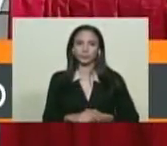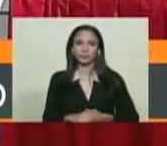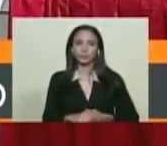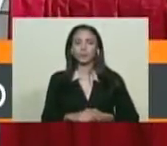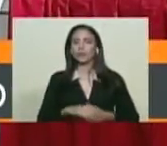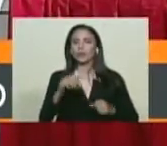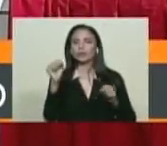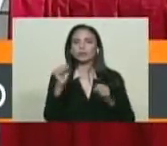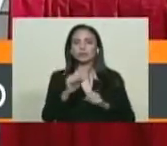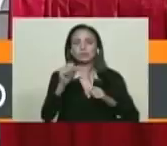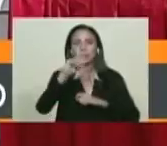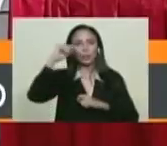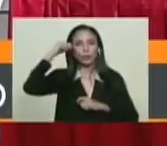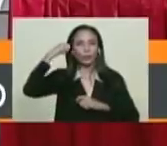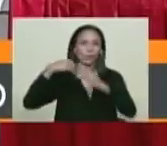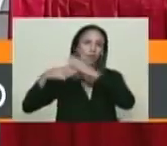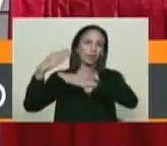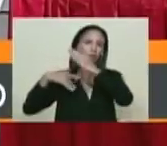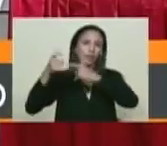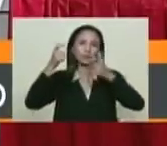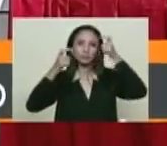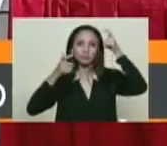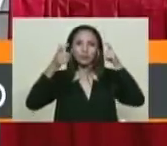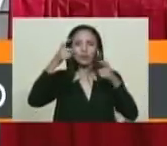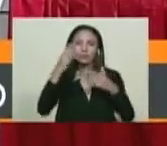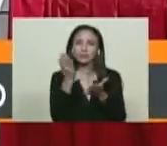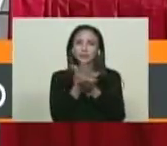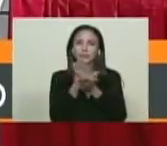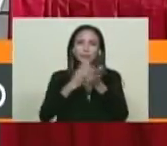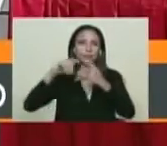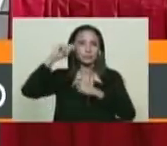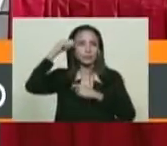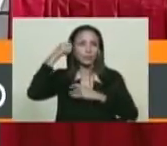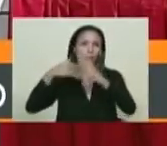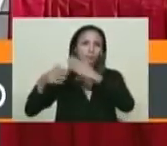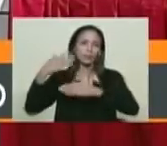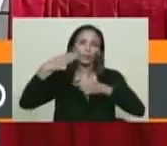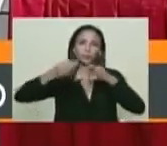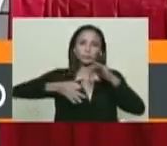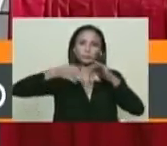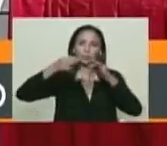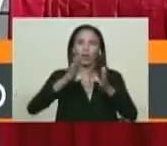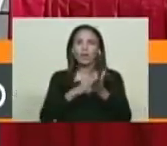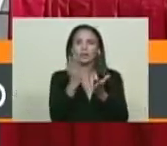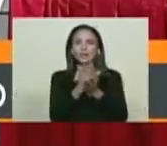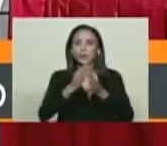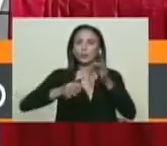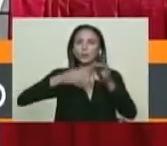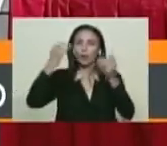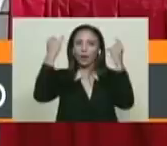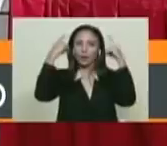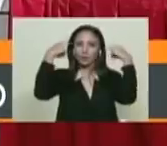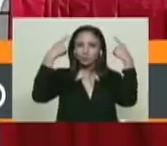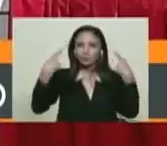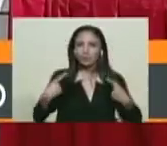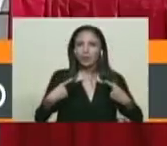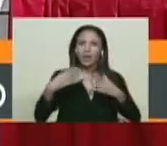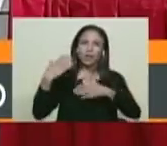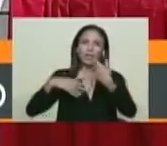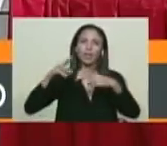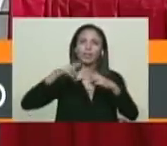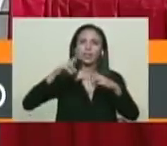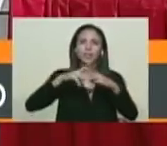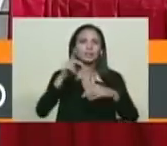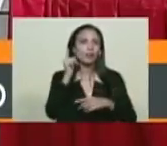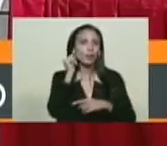Siempre recuerdo al comandante Chávez cómo nos hablaba en fosforito. Mire, allá en el Táchira hay una mujer